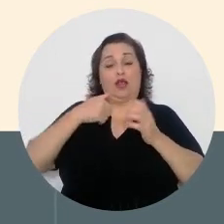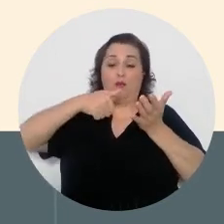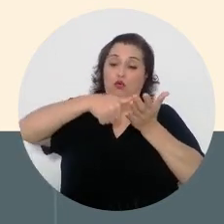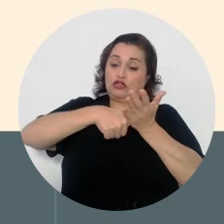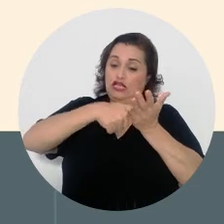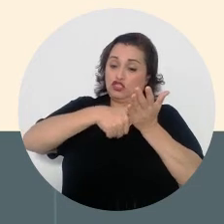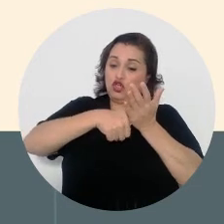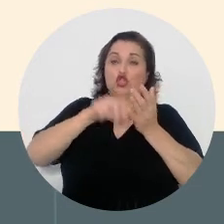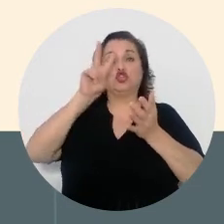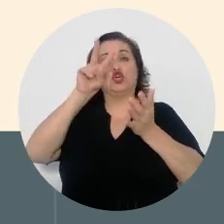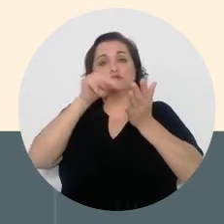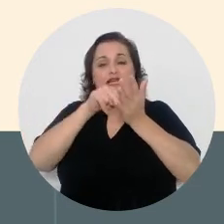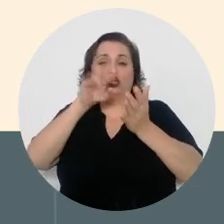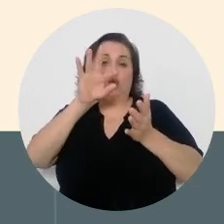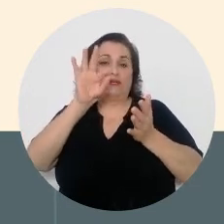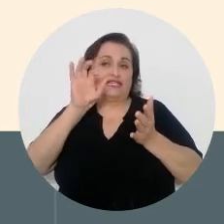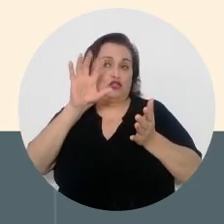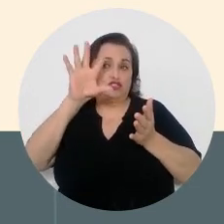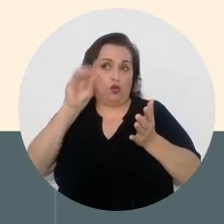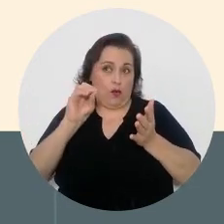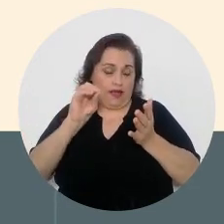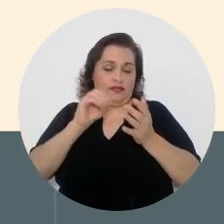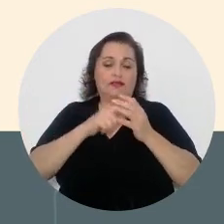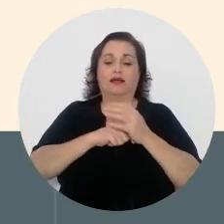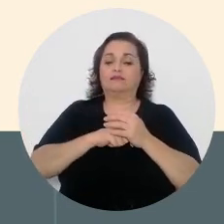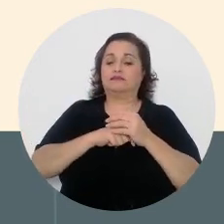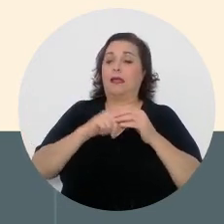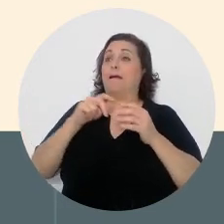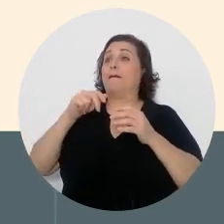el partido B una votación de